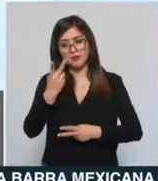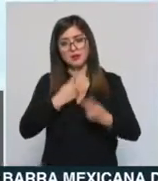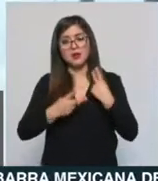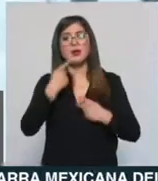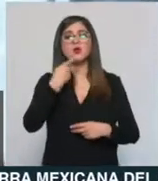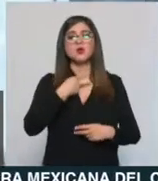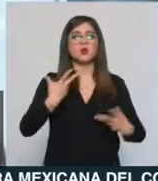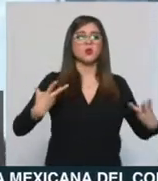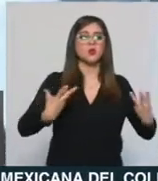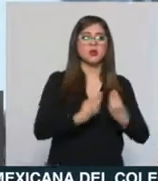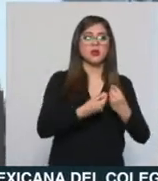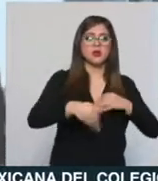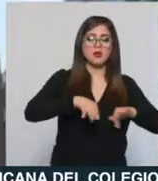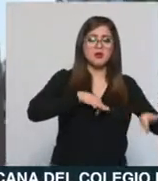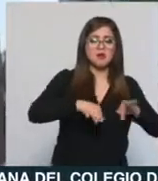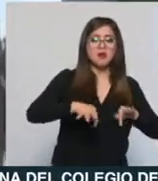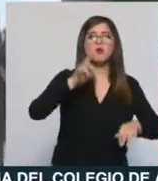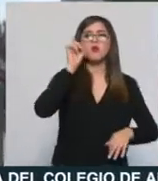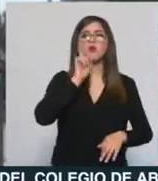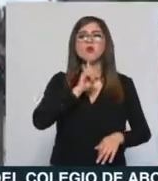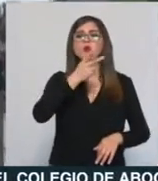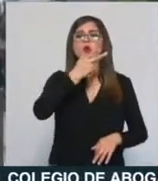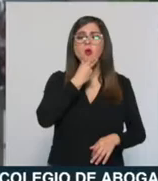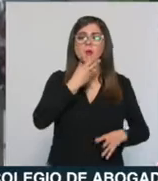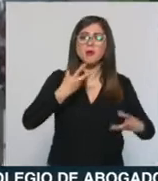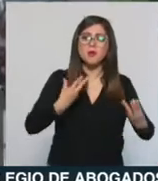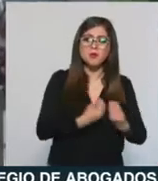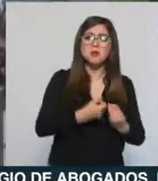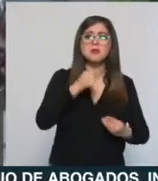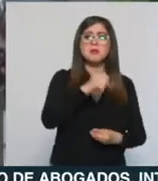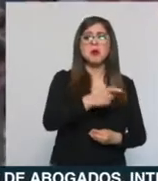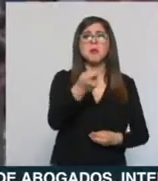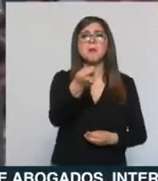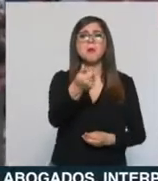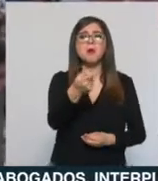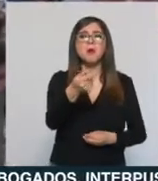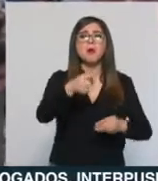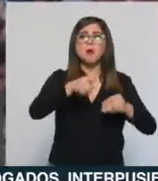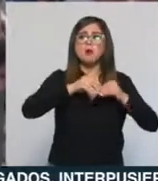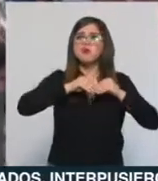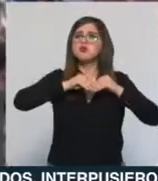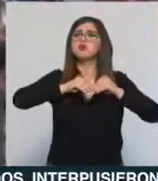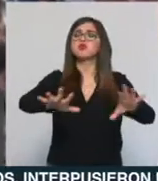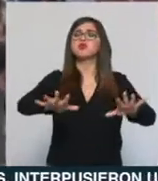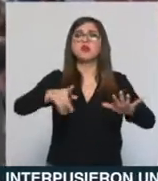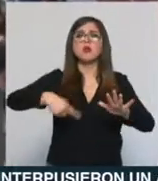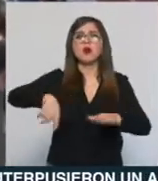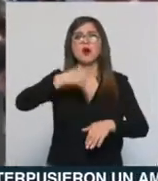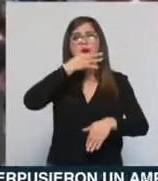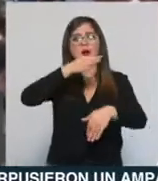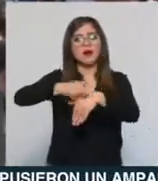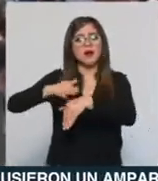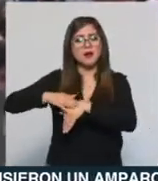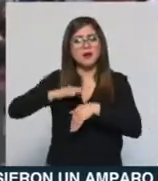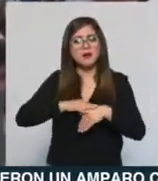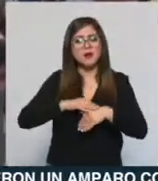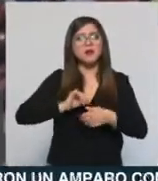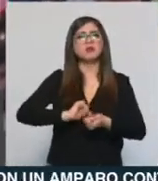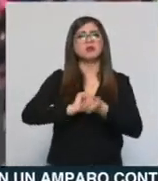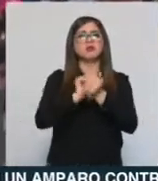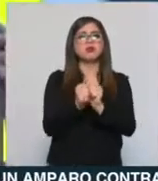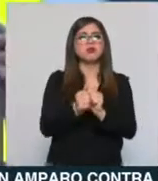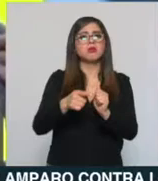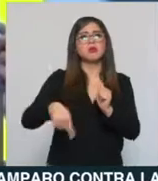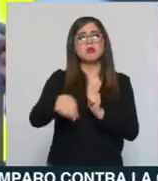amigas y amigos también los del colectivo, que sí son de los pocos medios que se han pronunciado al respecto y han tenido